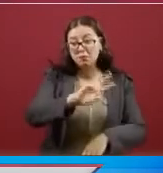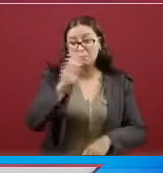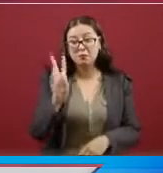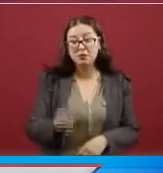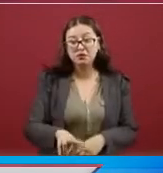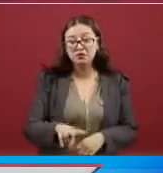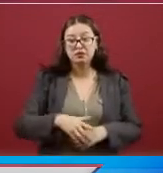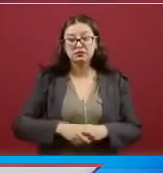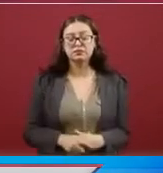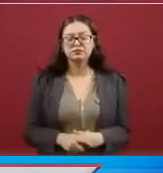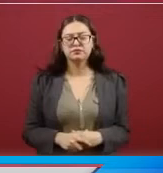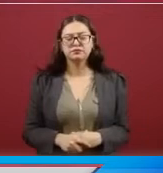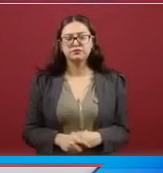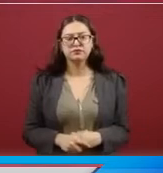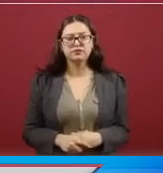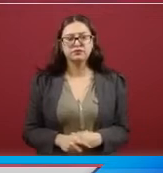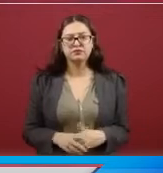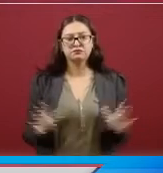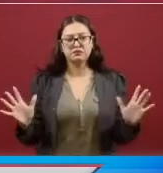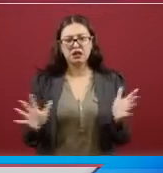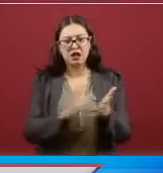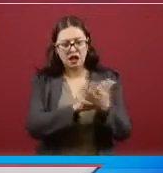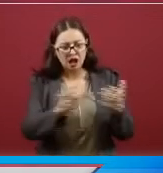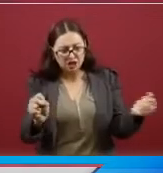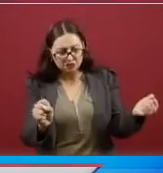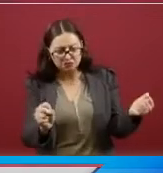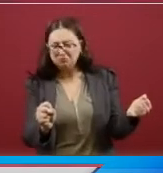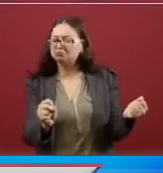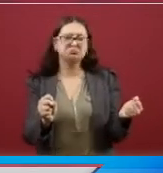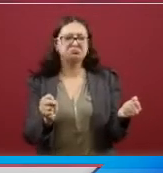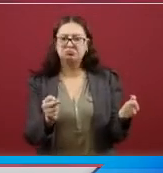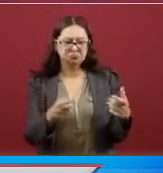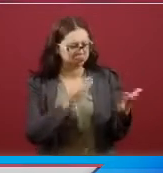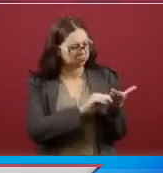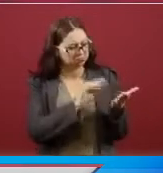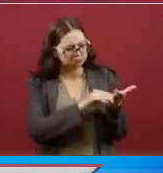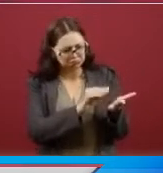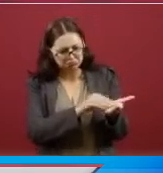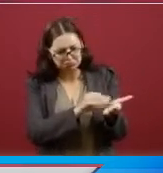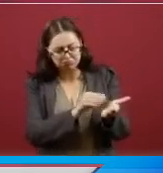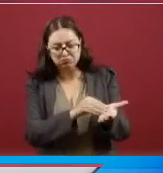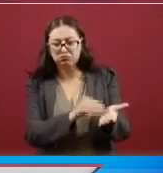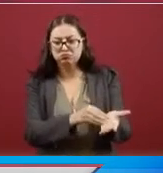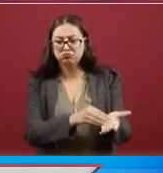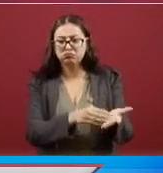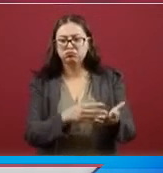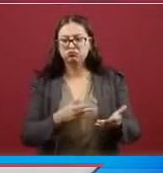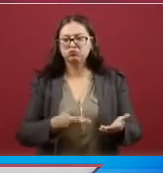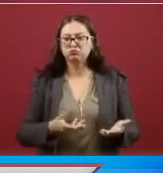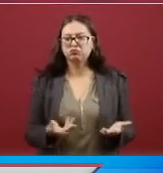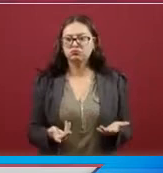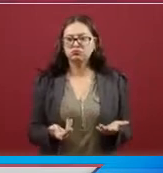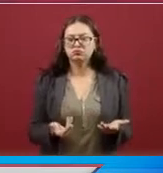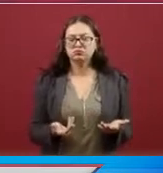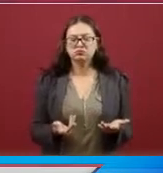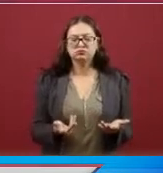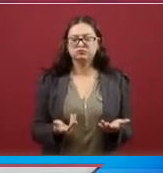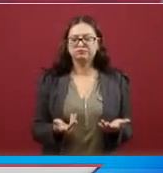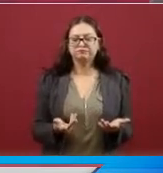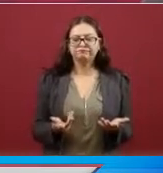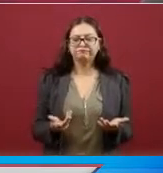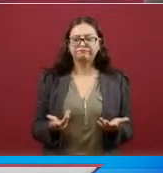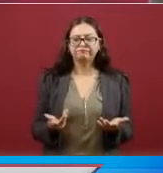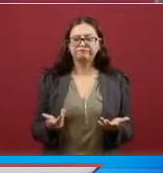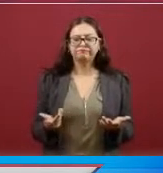y existe el conservadurismo en México. Nunca ha desaparecido, no está de acuerdo y los considera sus adversarios. Es una